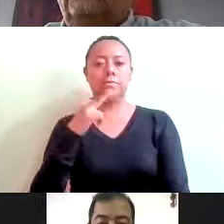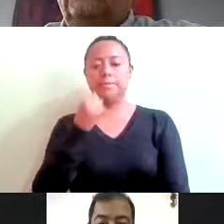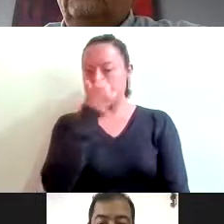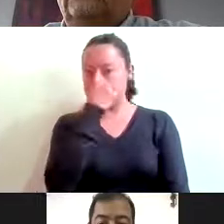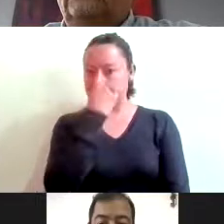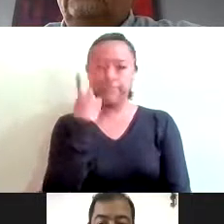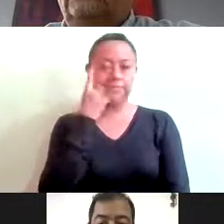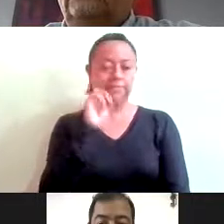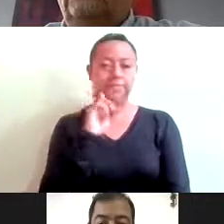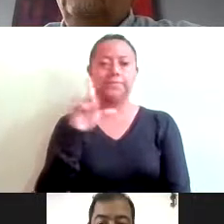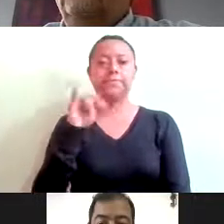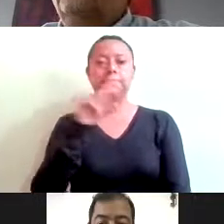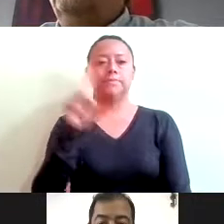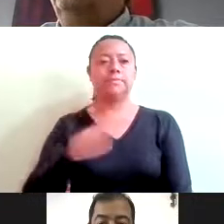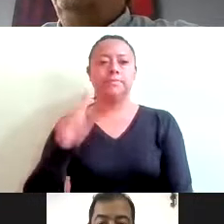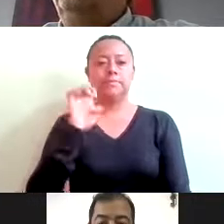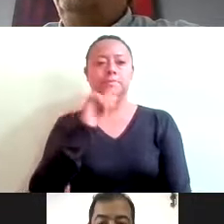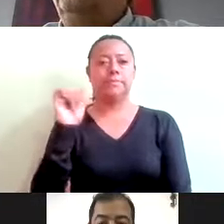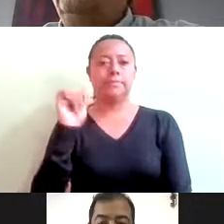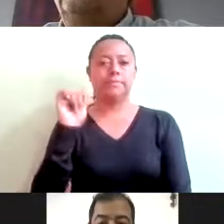Diputada Lisette Clavel.